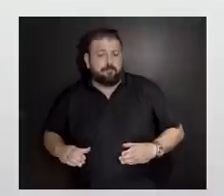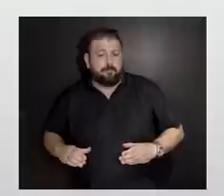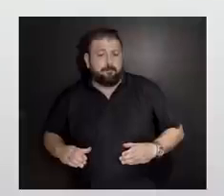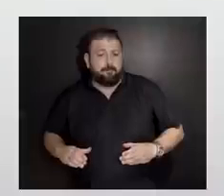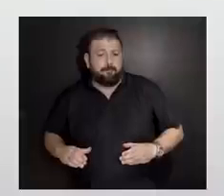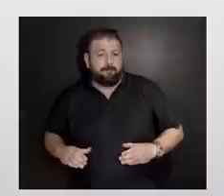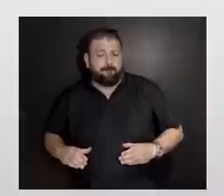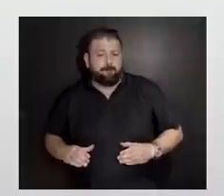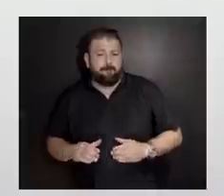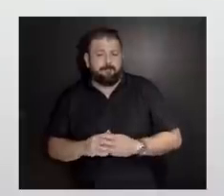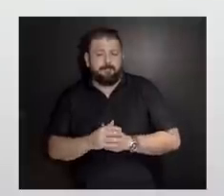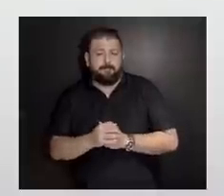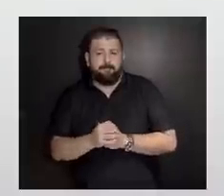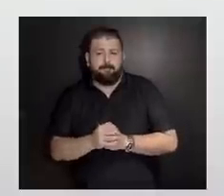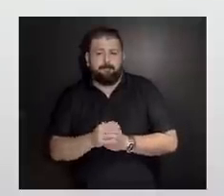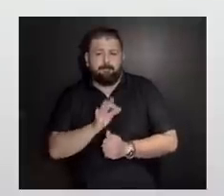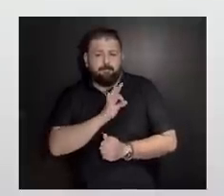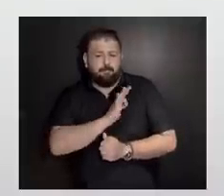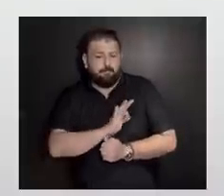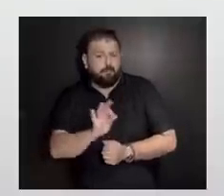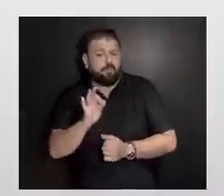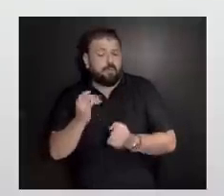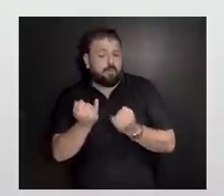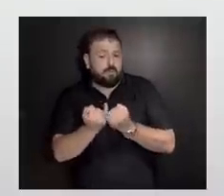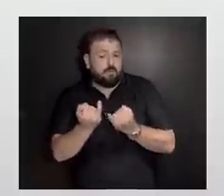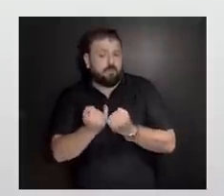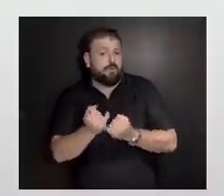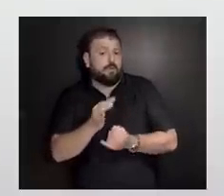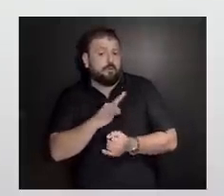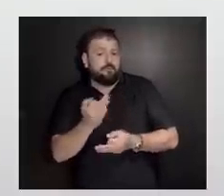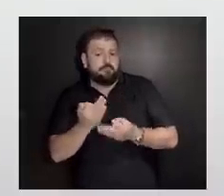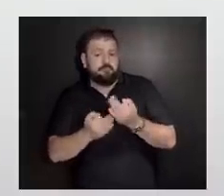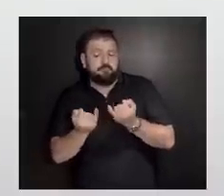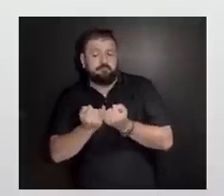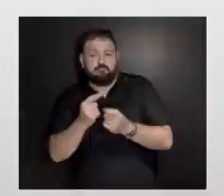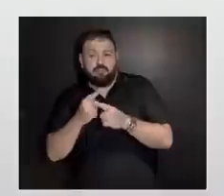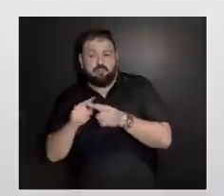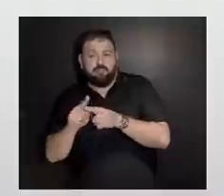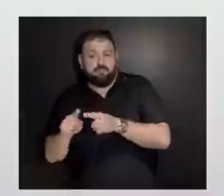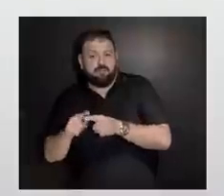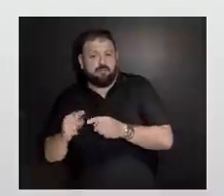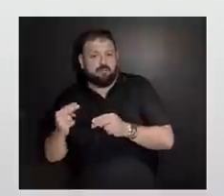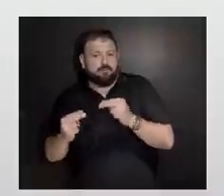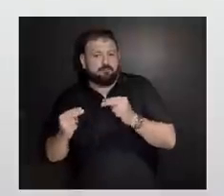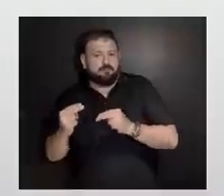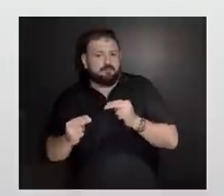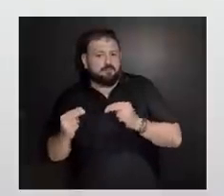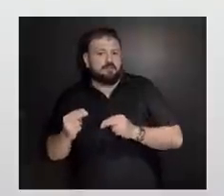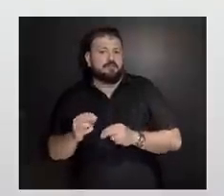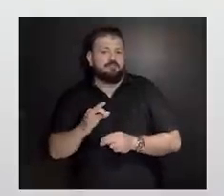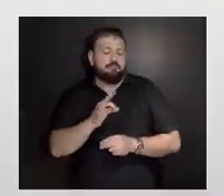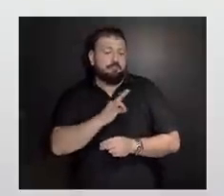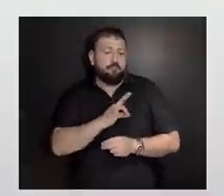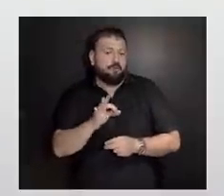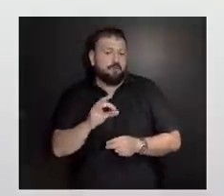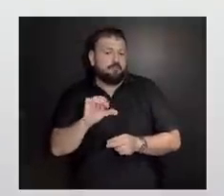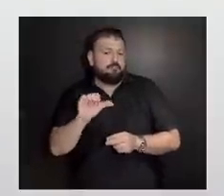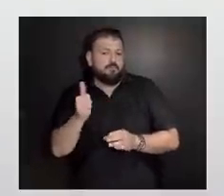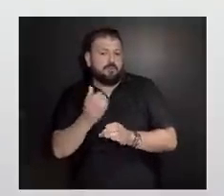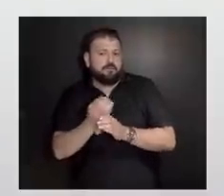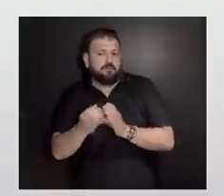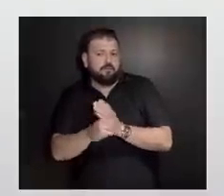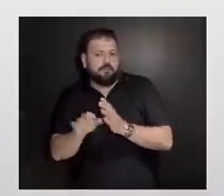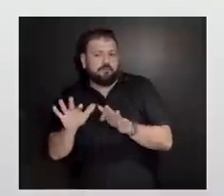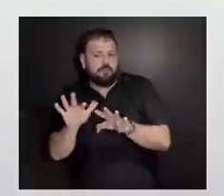Y puede a su vez dividirse en otras categorías. Pueden haber hipoglucemias asintomáticas, que a lo